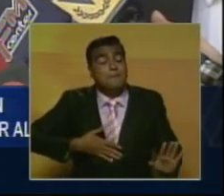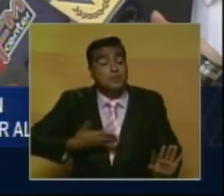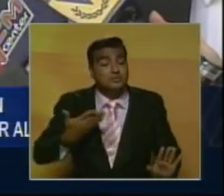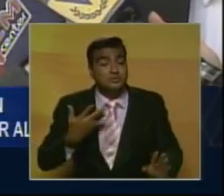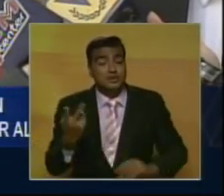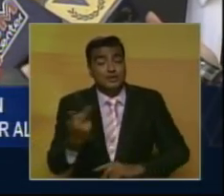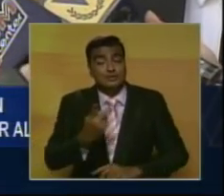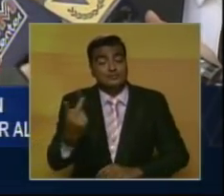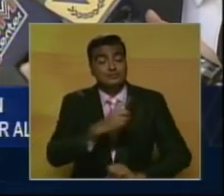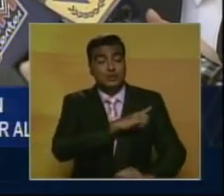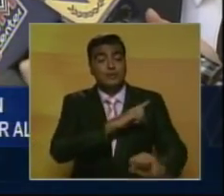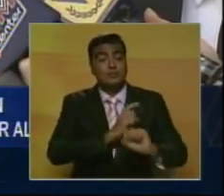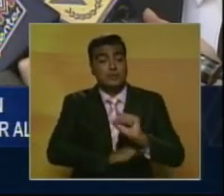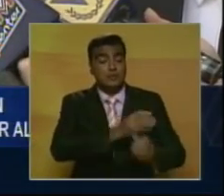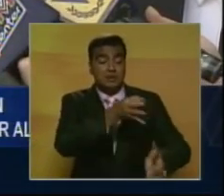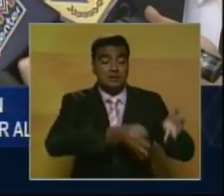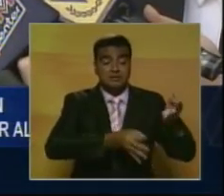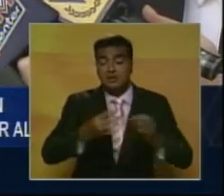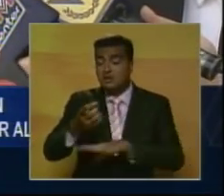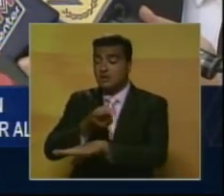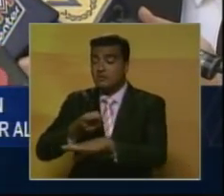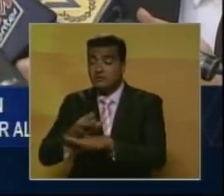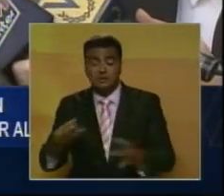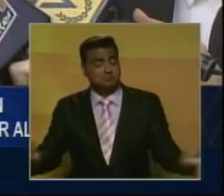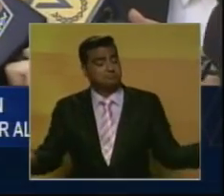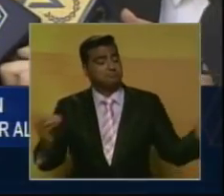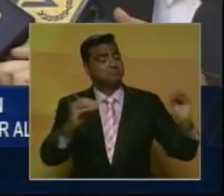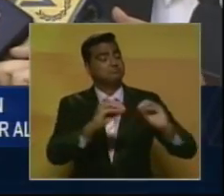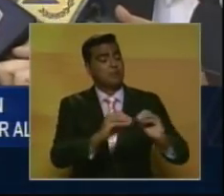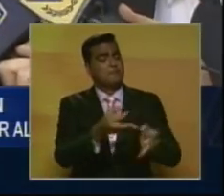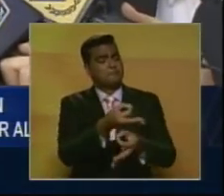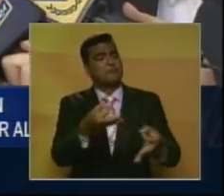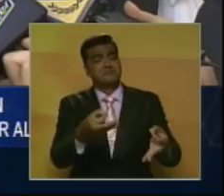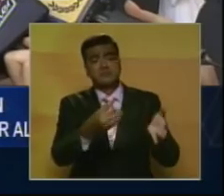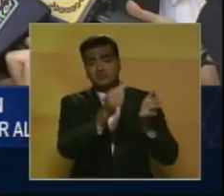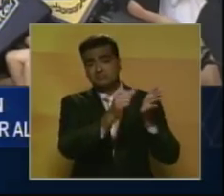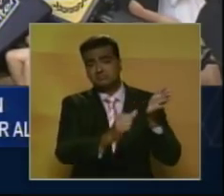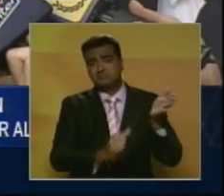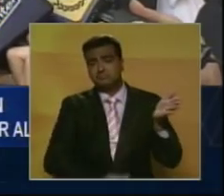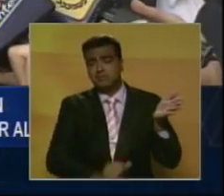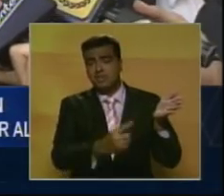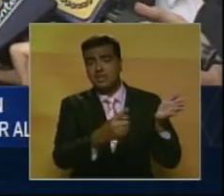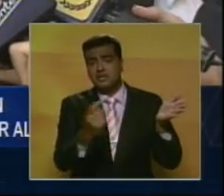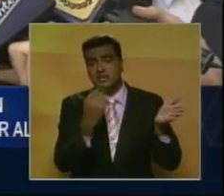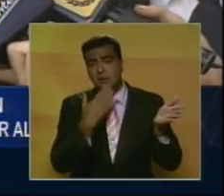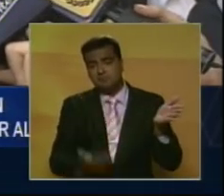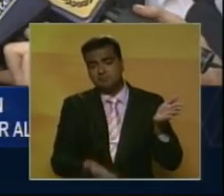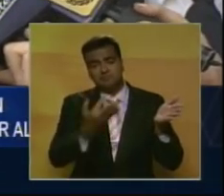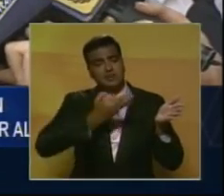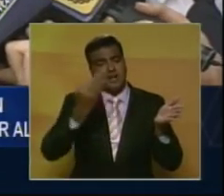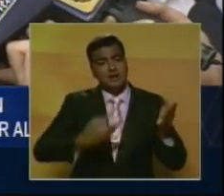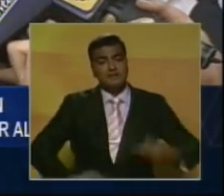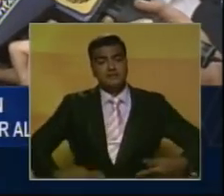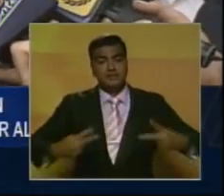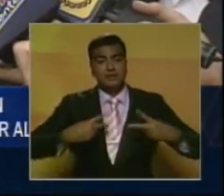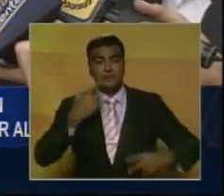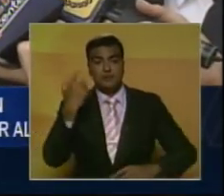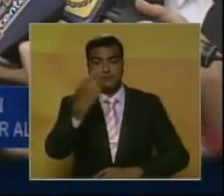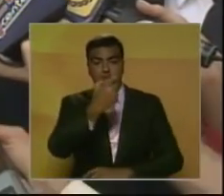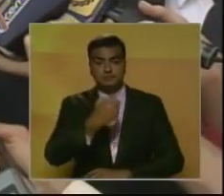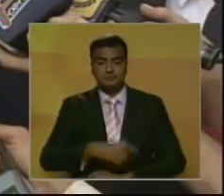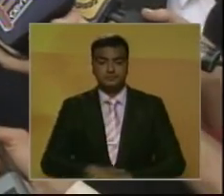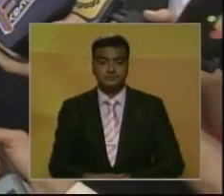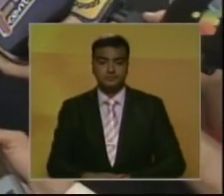ambos poderes, legislativo y ejecutivo, pudieran coincidir en los aspectos necesarios para dar mayor calidad de vida a la población.